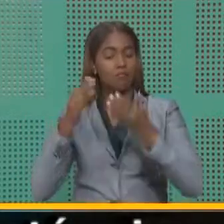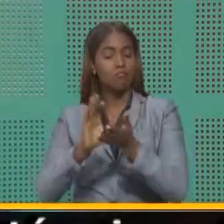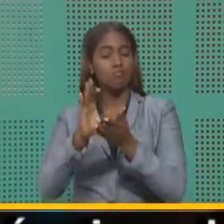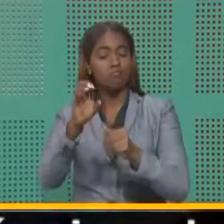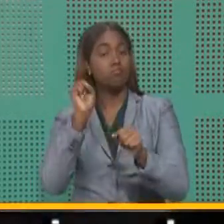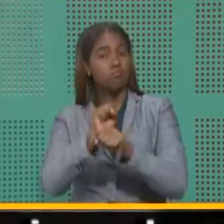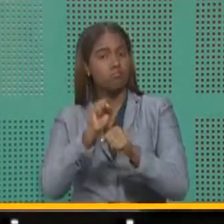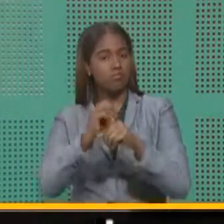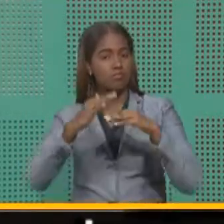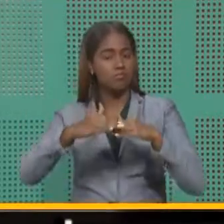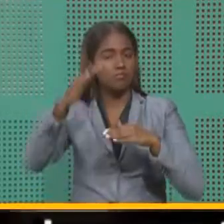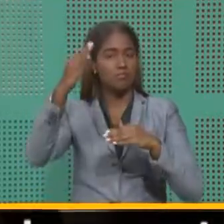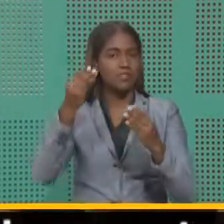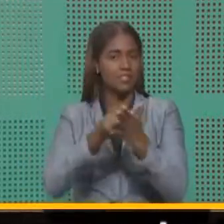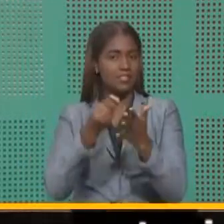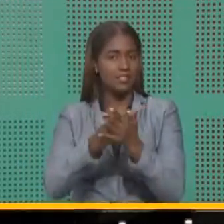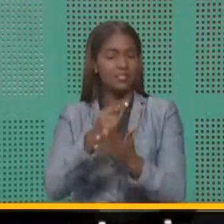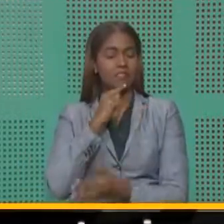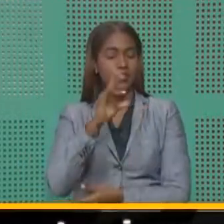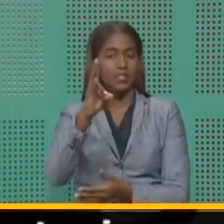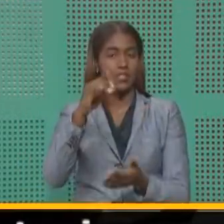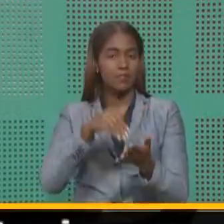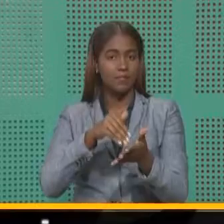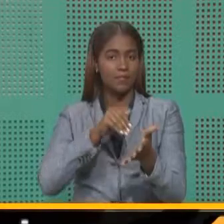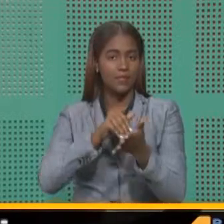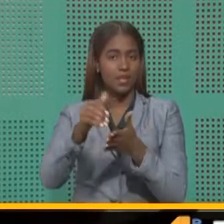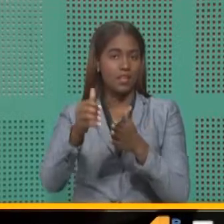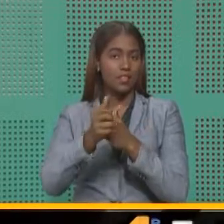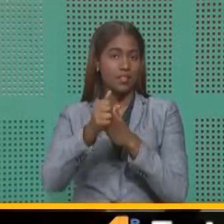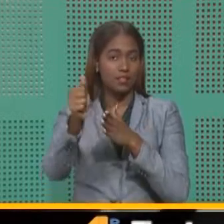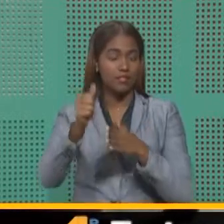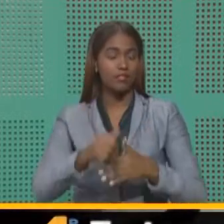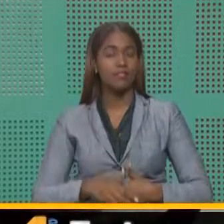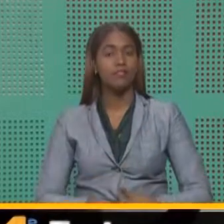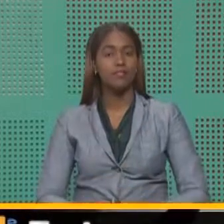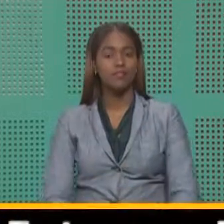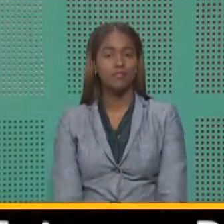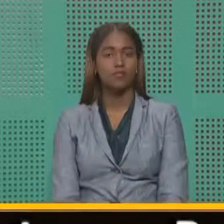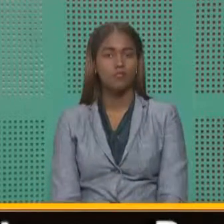superiores a los 7 mil millones de dólares